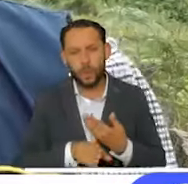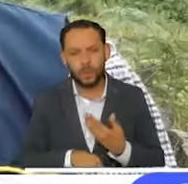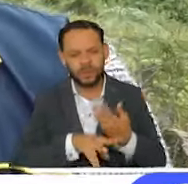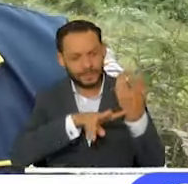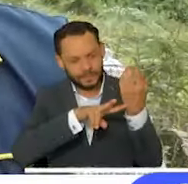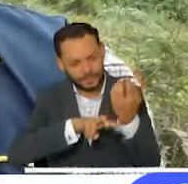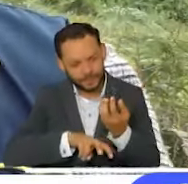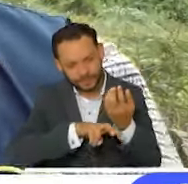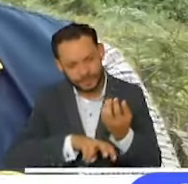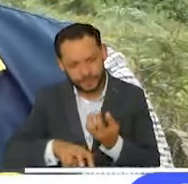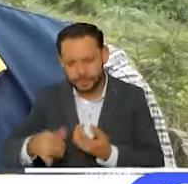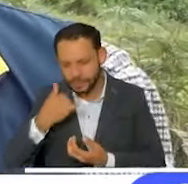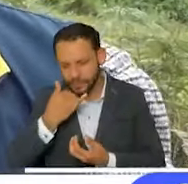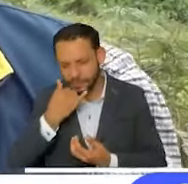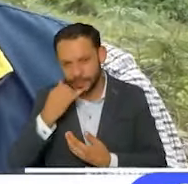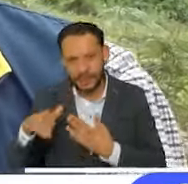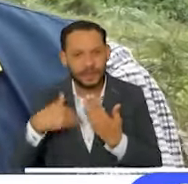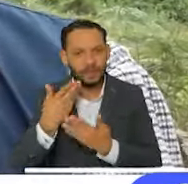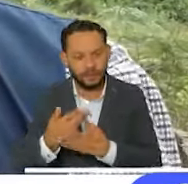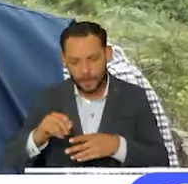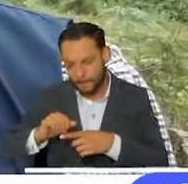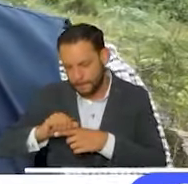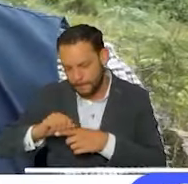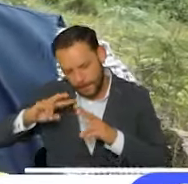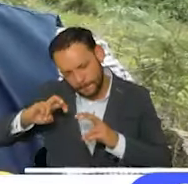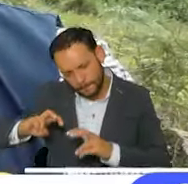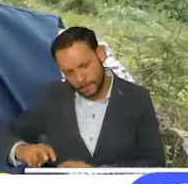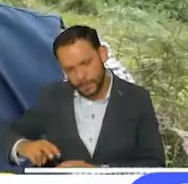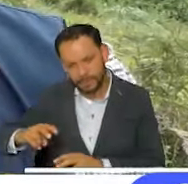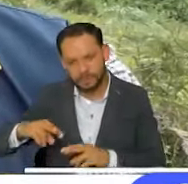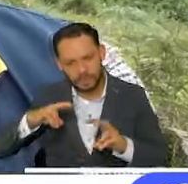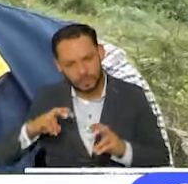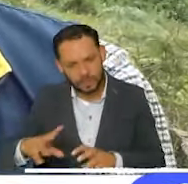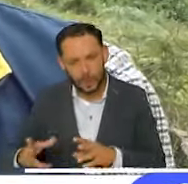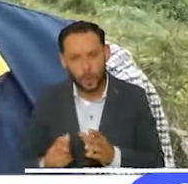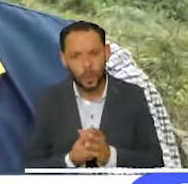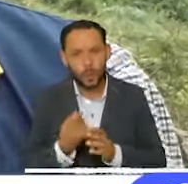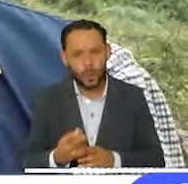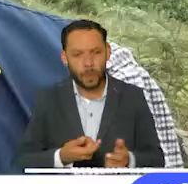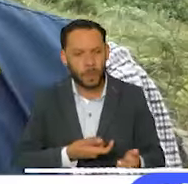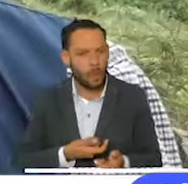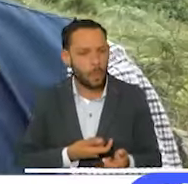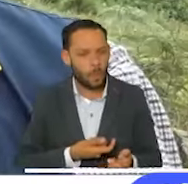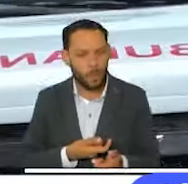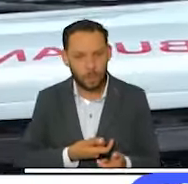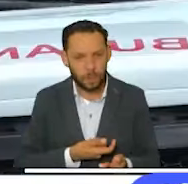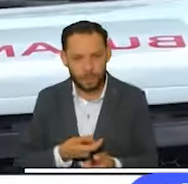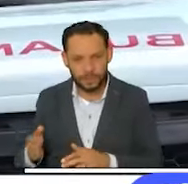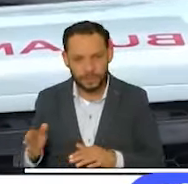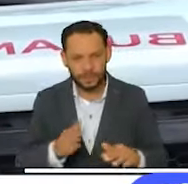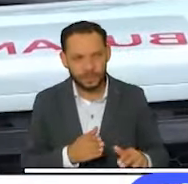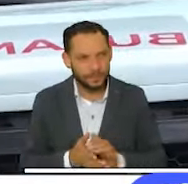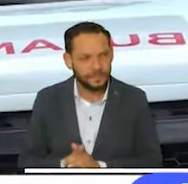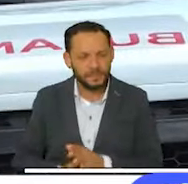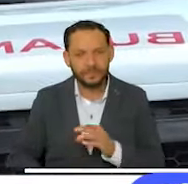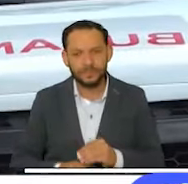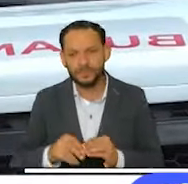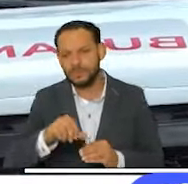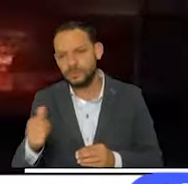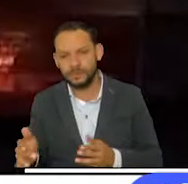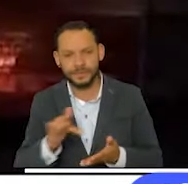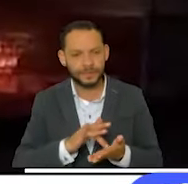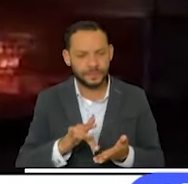que se presentó y que será resultado por supuesto de todo un proceso Pues de investigación que realiza el cuerpo oficial de homeros a través de sus inspectores otra emergencia se registró en